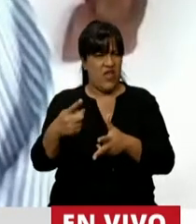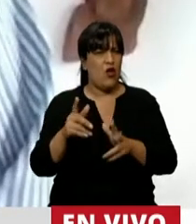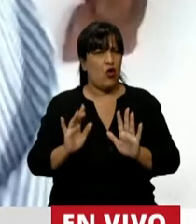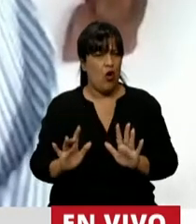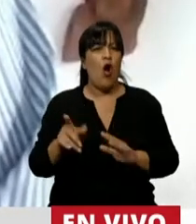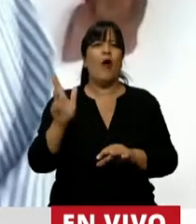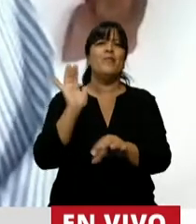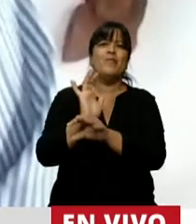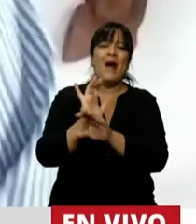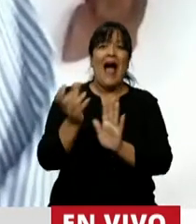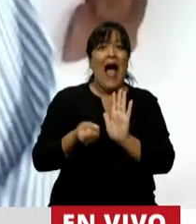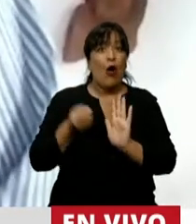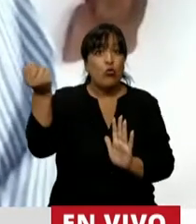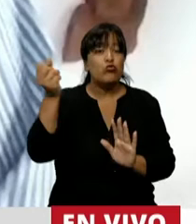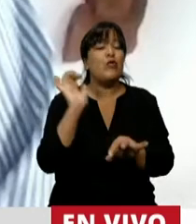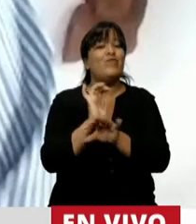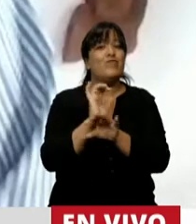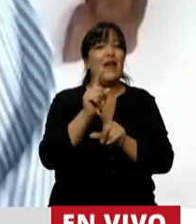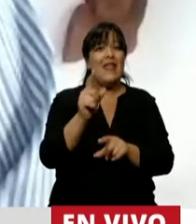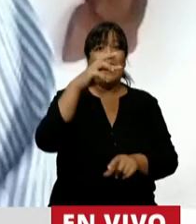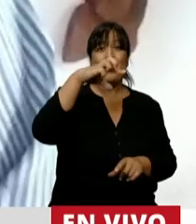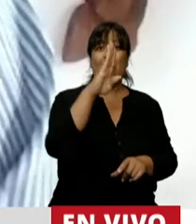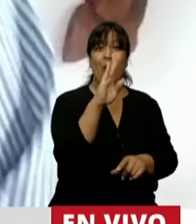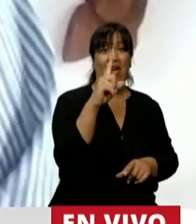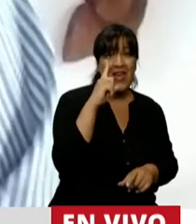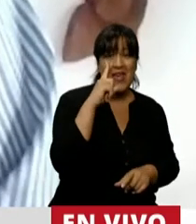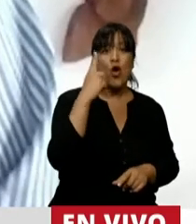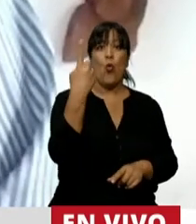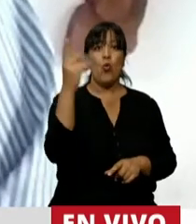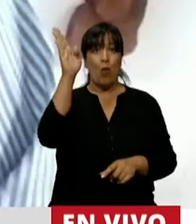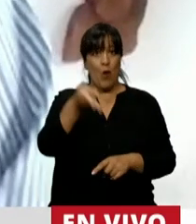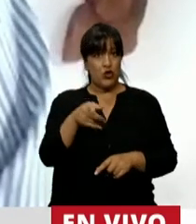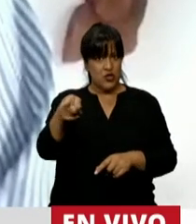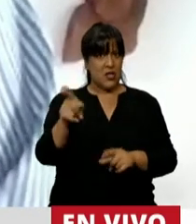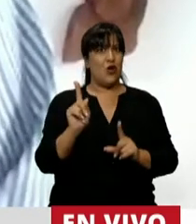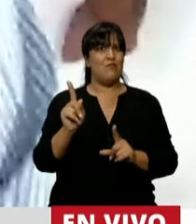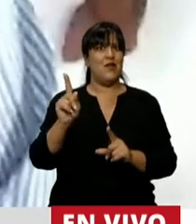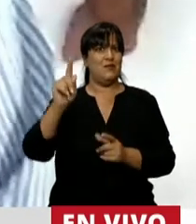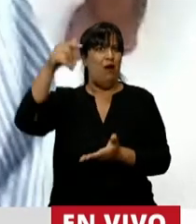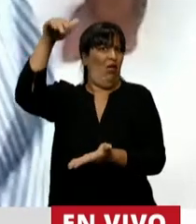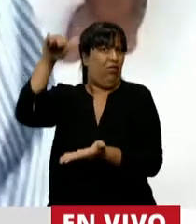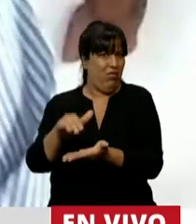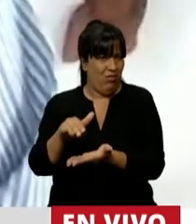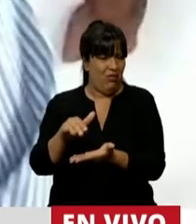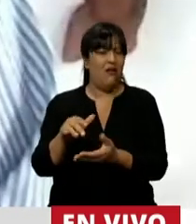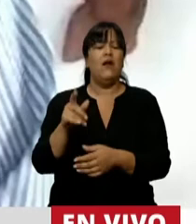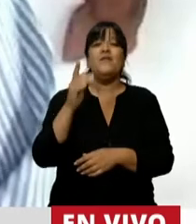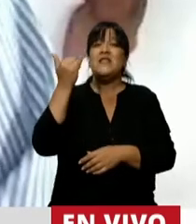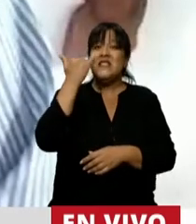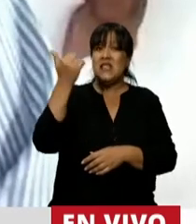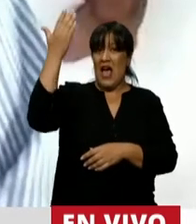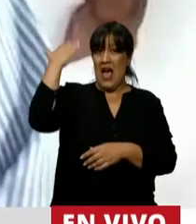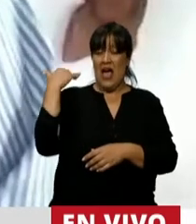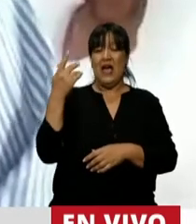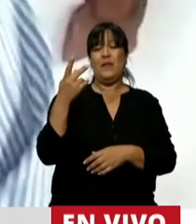significa por lo menos el 1% del PBI el año 21. Y ya significó en el año